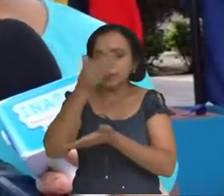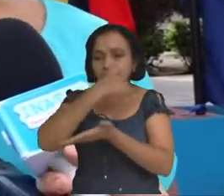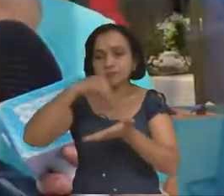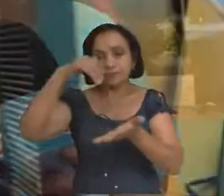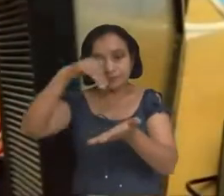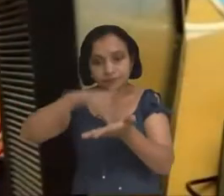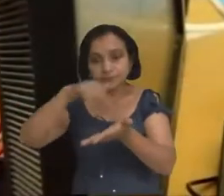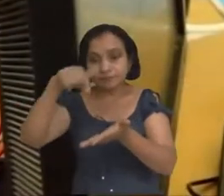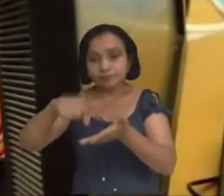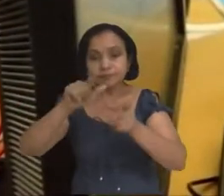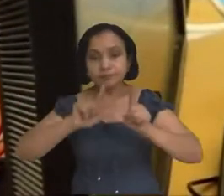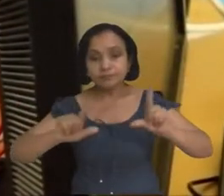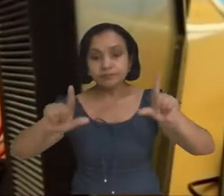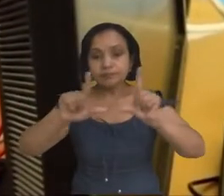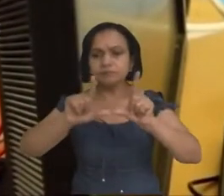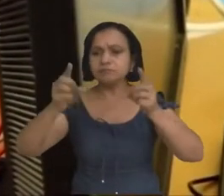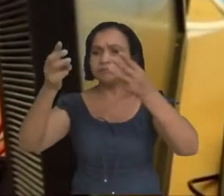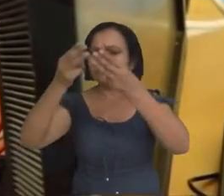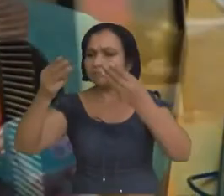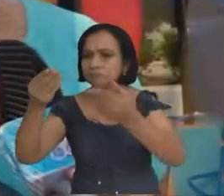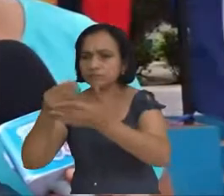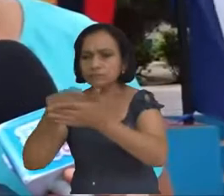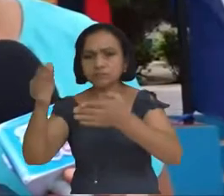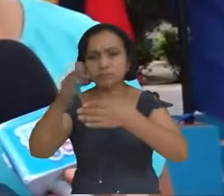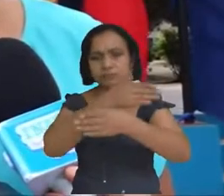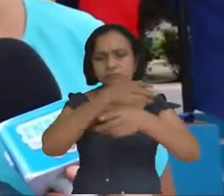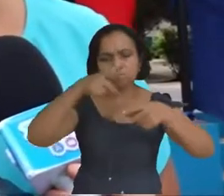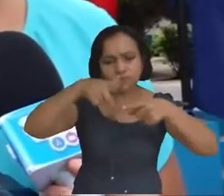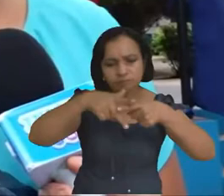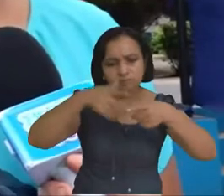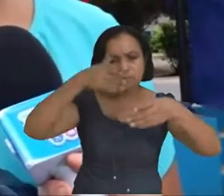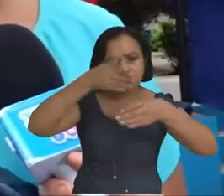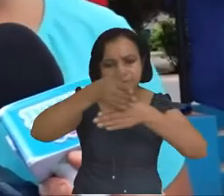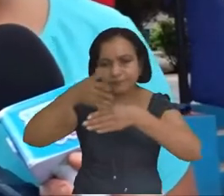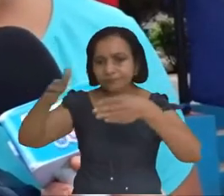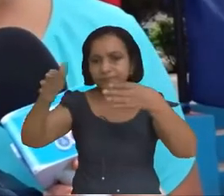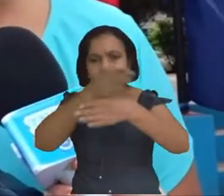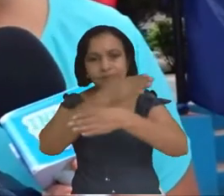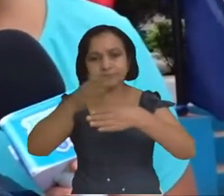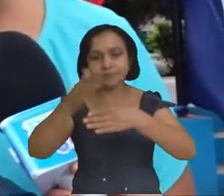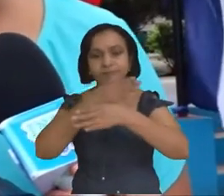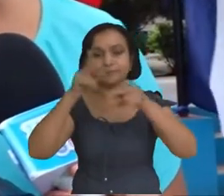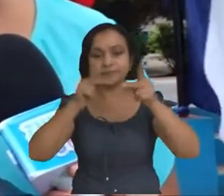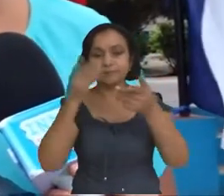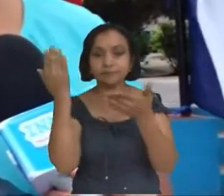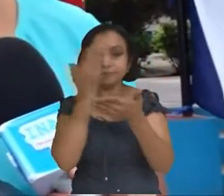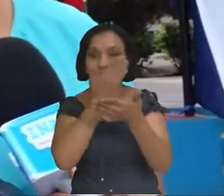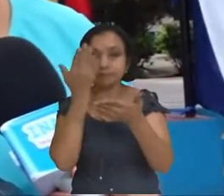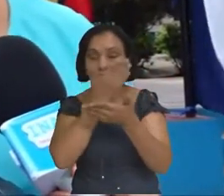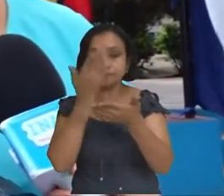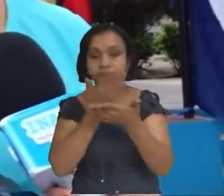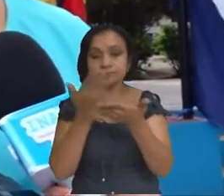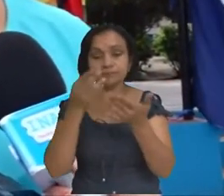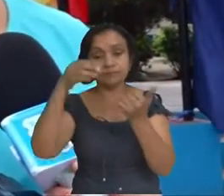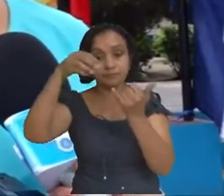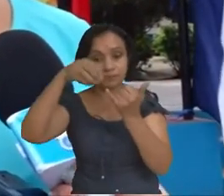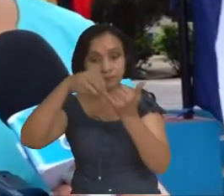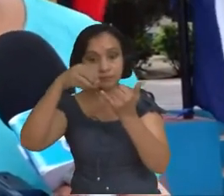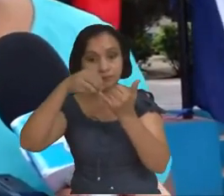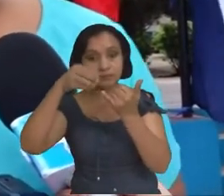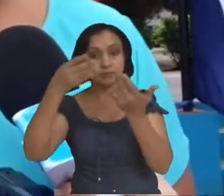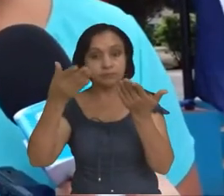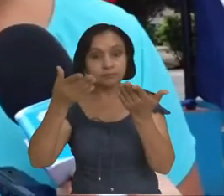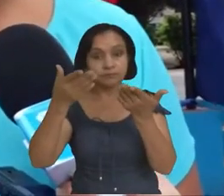está equipado con alta tecnología, donde nuestros estudiantes de educación técnica